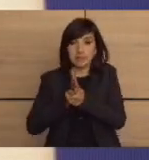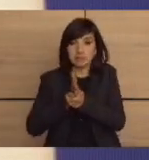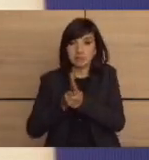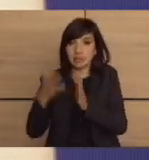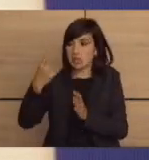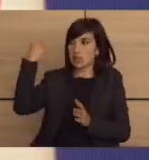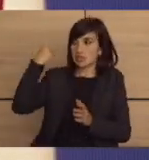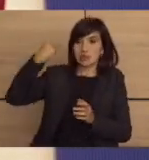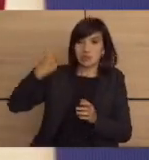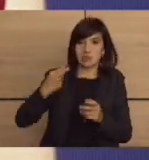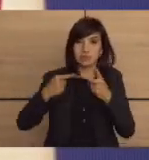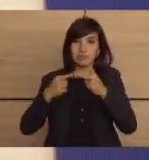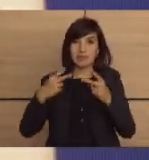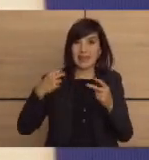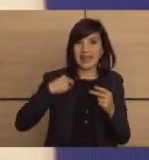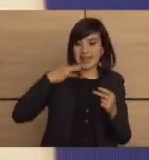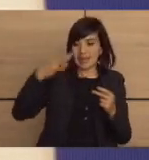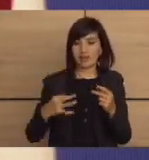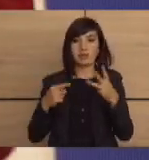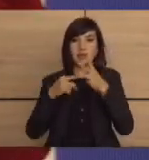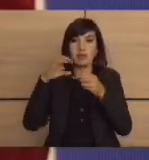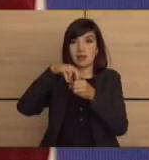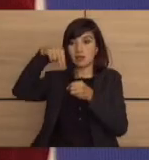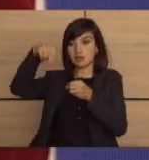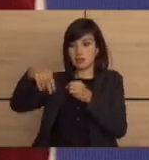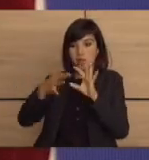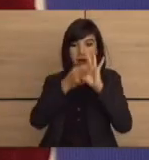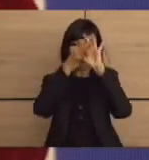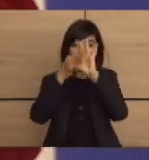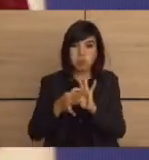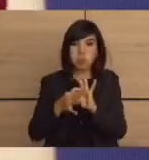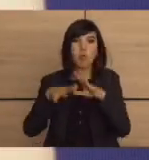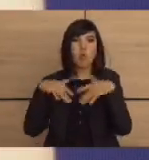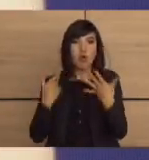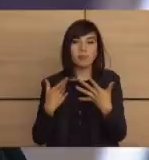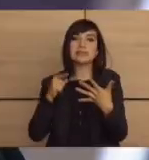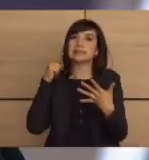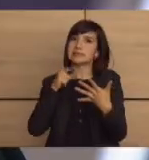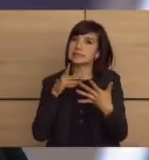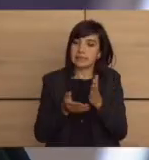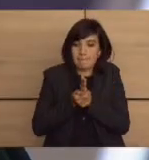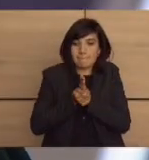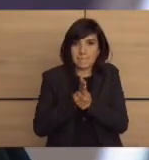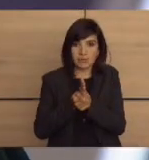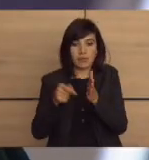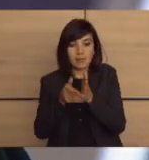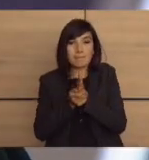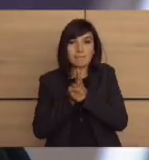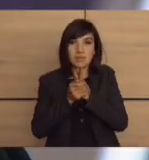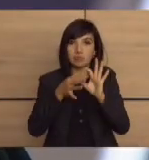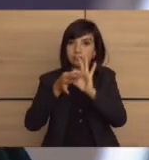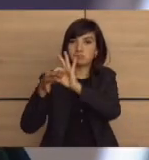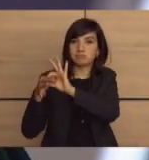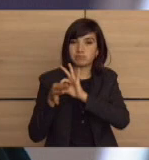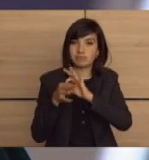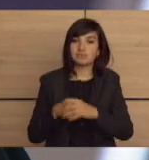la ética y la ciudadanía, la clave es el método, porque el método de la historia, si